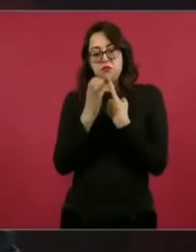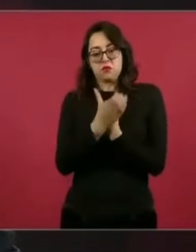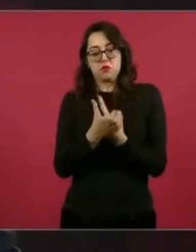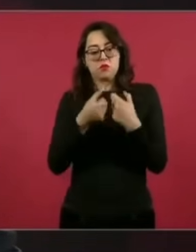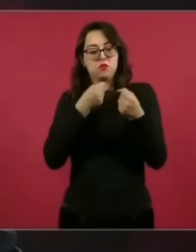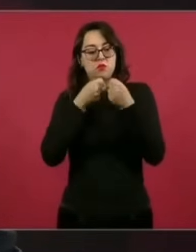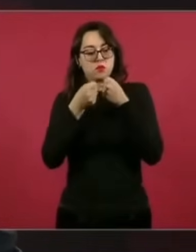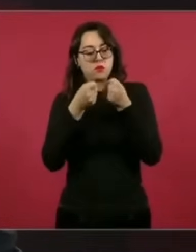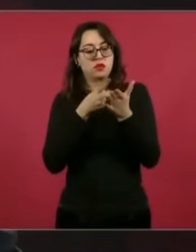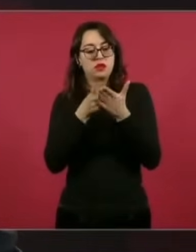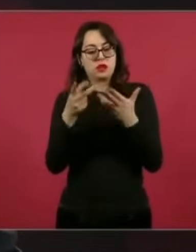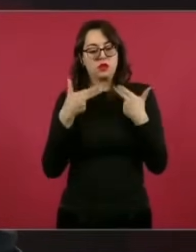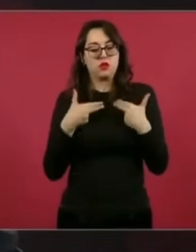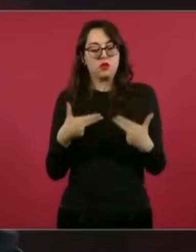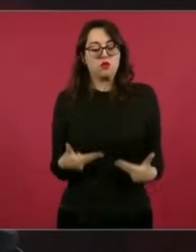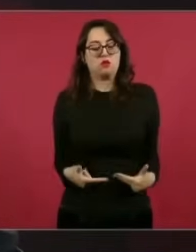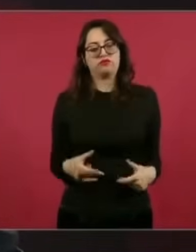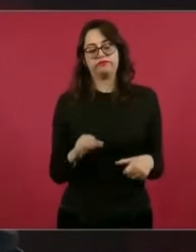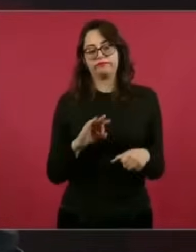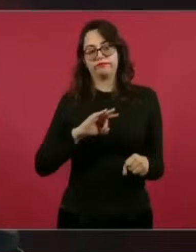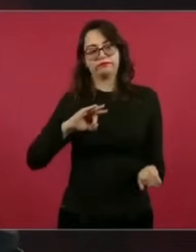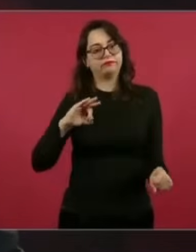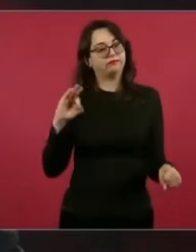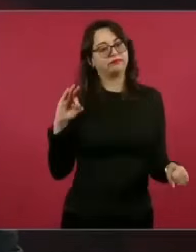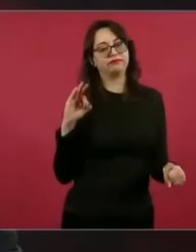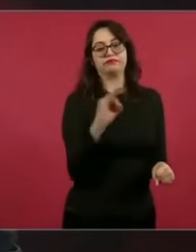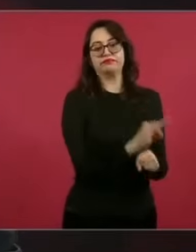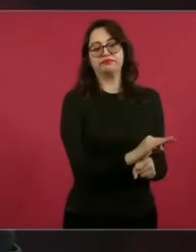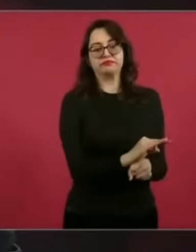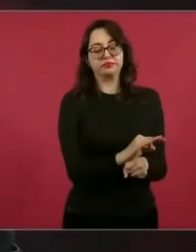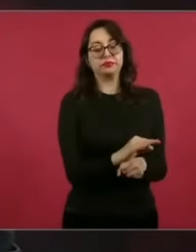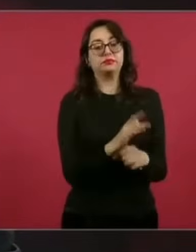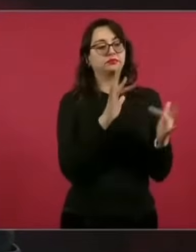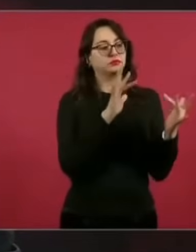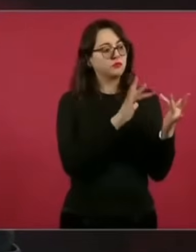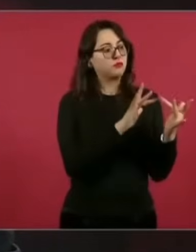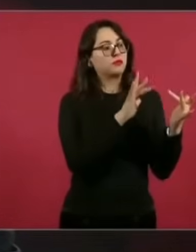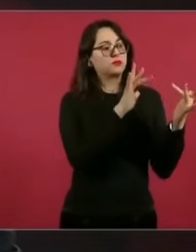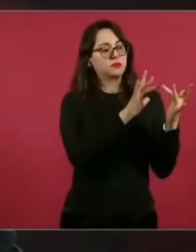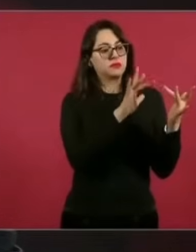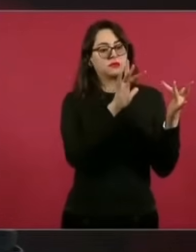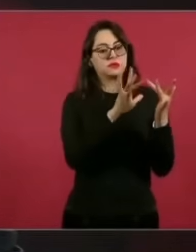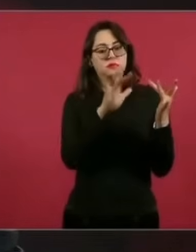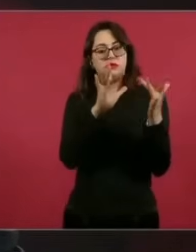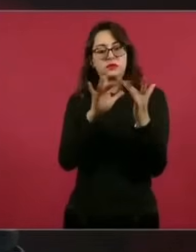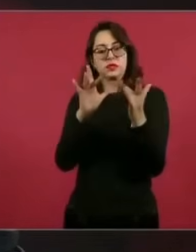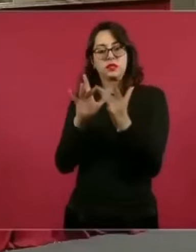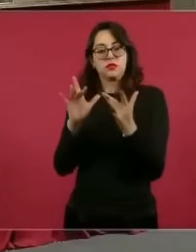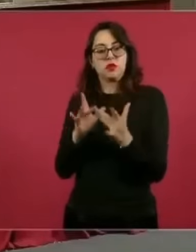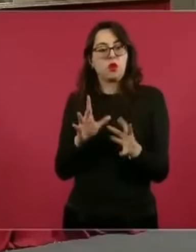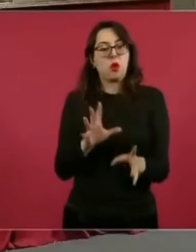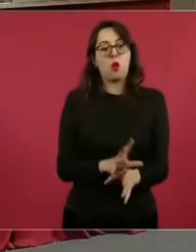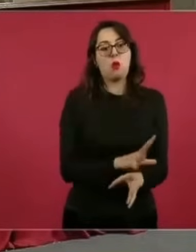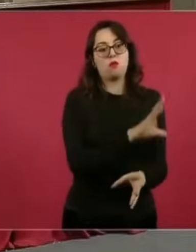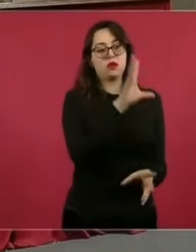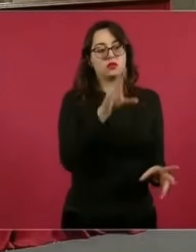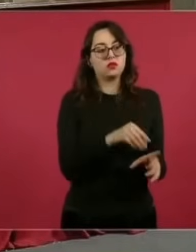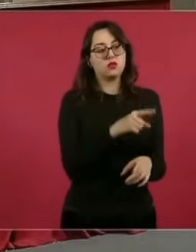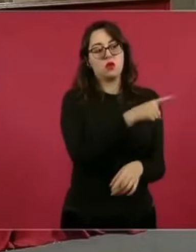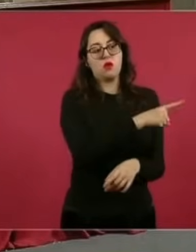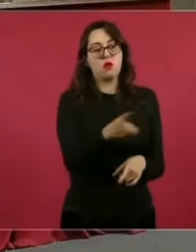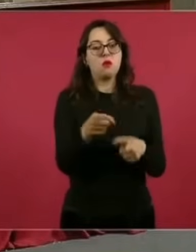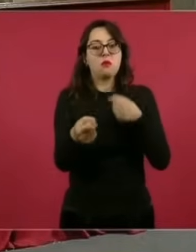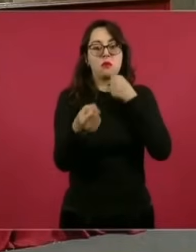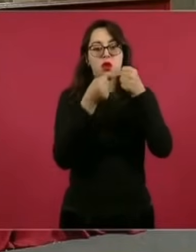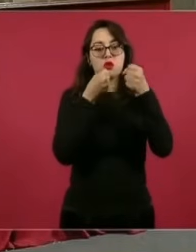Protección a Periodistas y Defensores de Derechos Humanos ha tenido comunicación con las personas